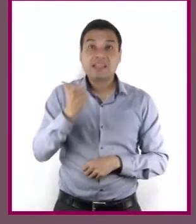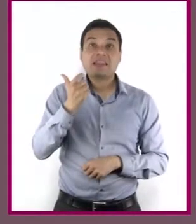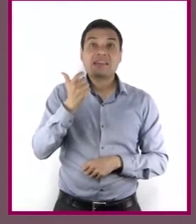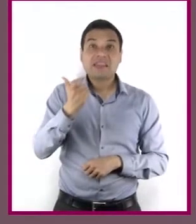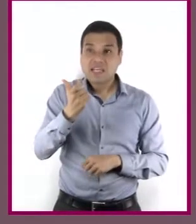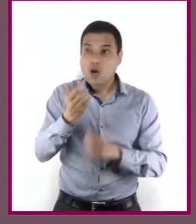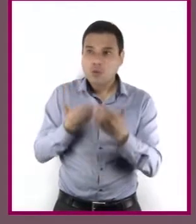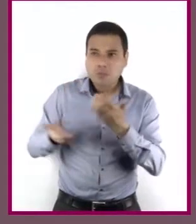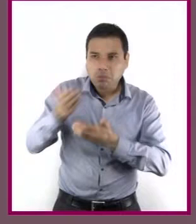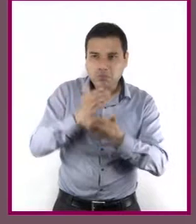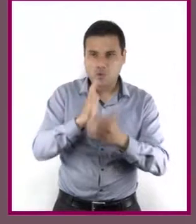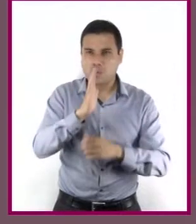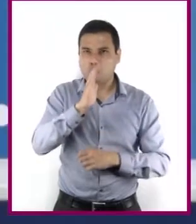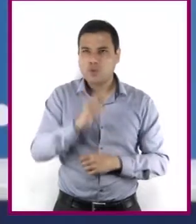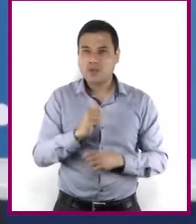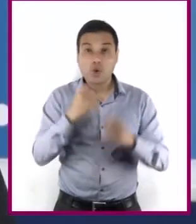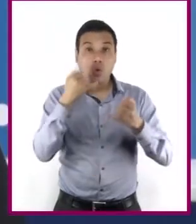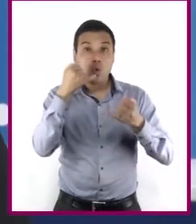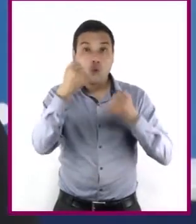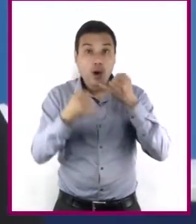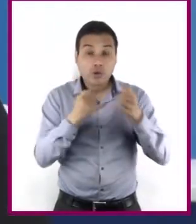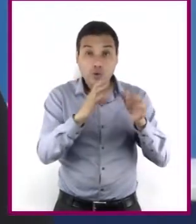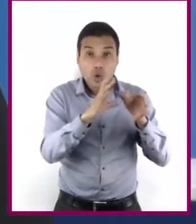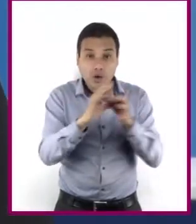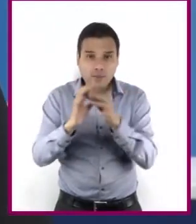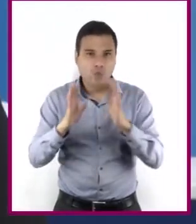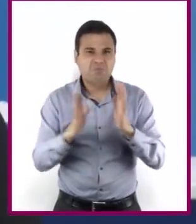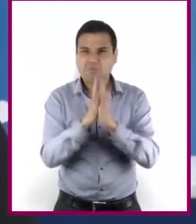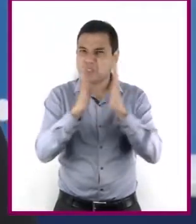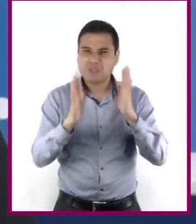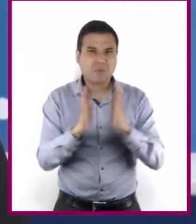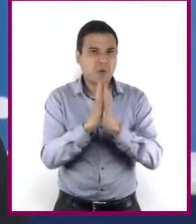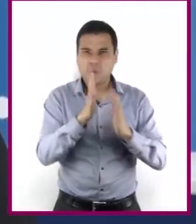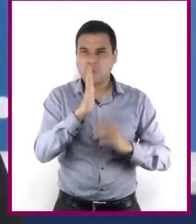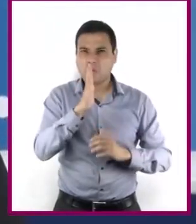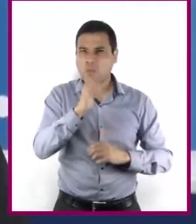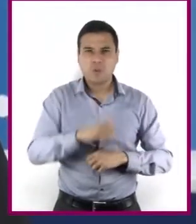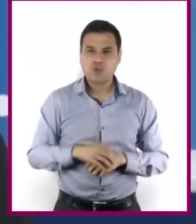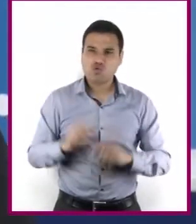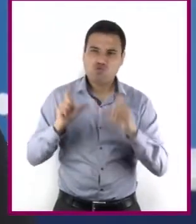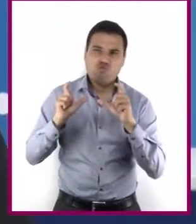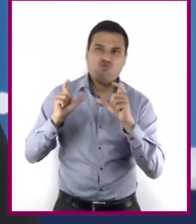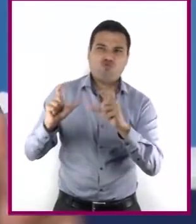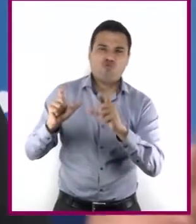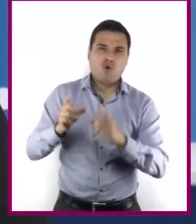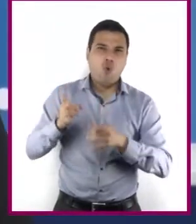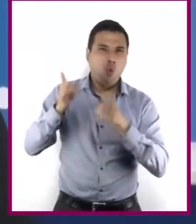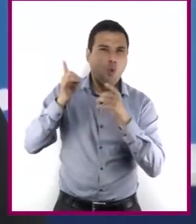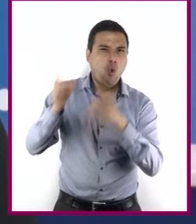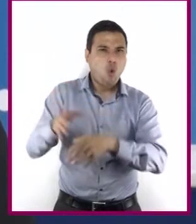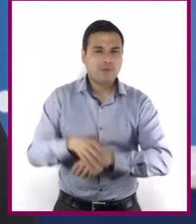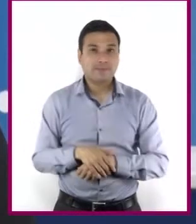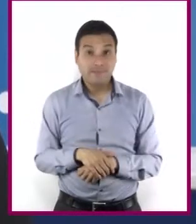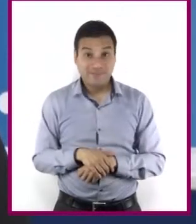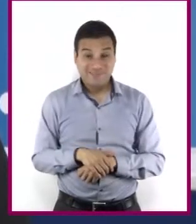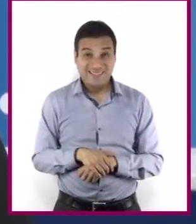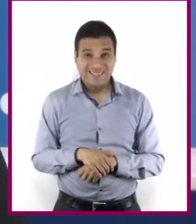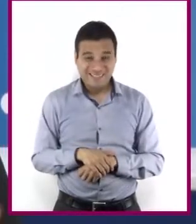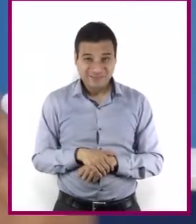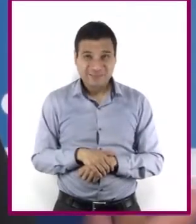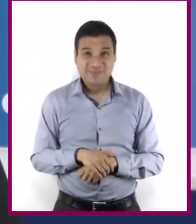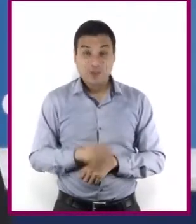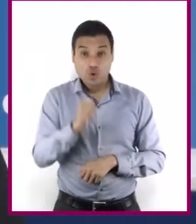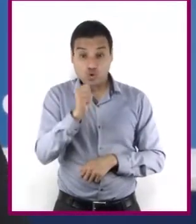ese país de los Juegos Olímpicos. La presión dentro y fuera de Sudáfrica llevó a que el